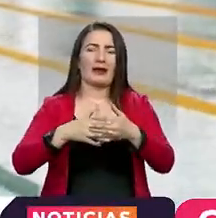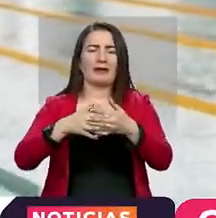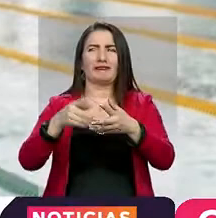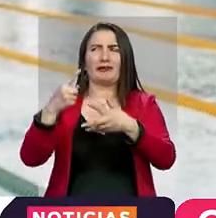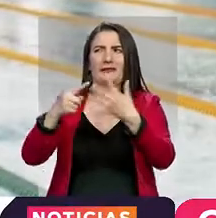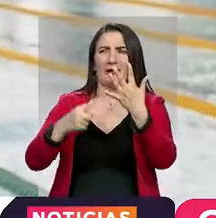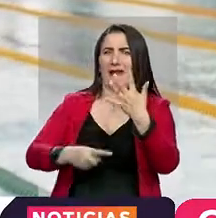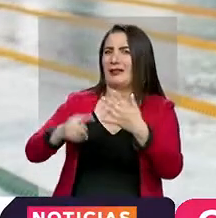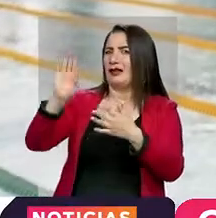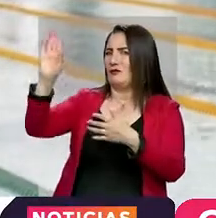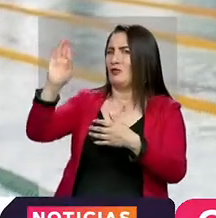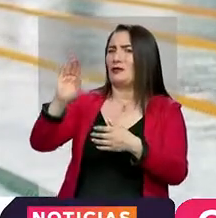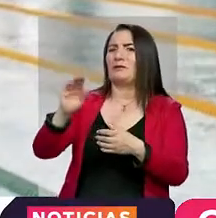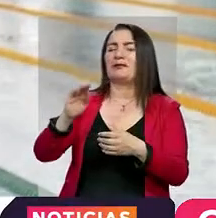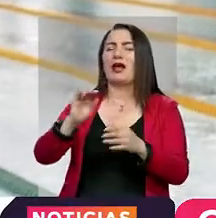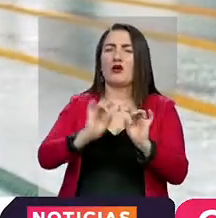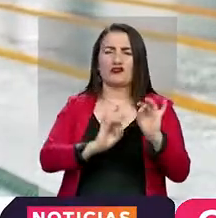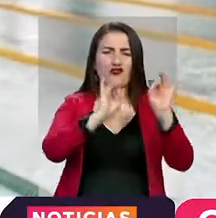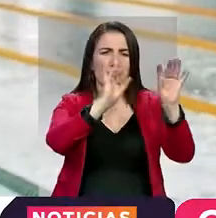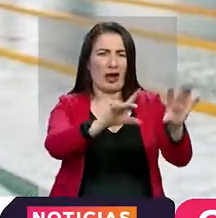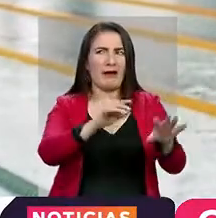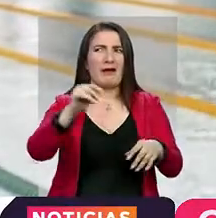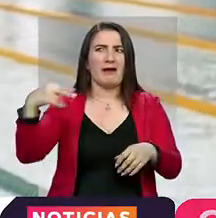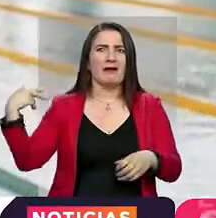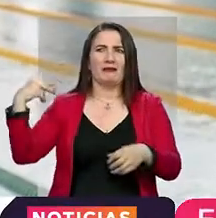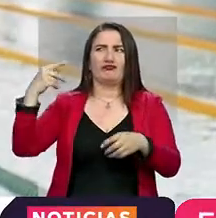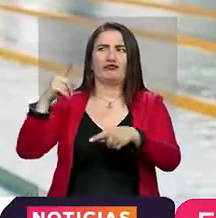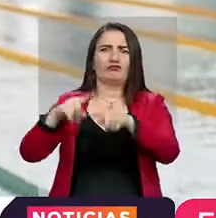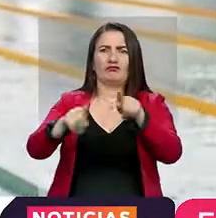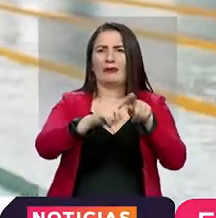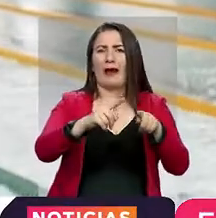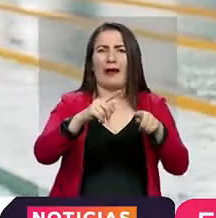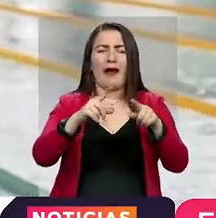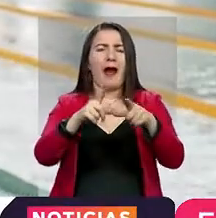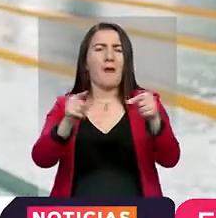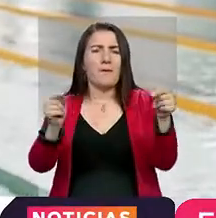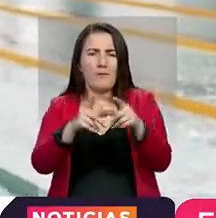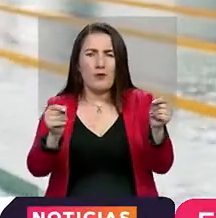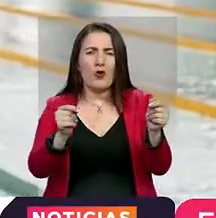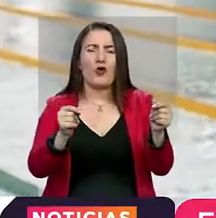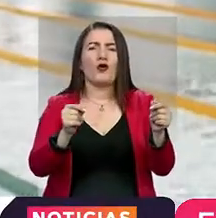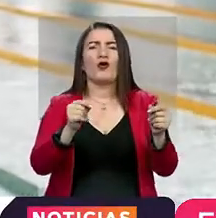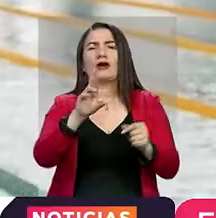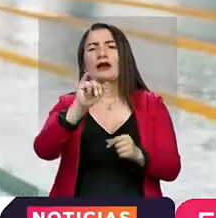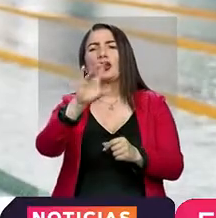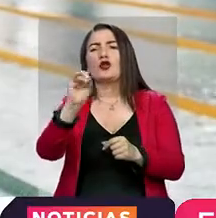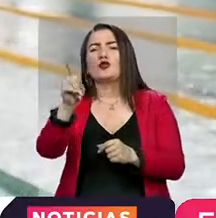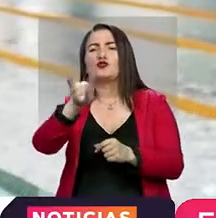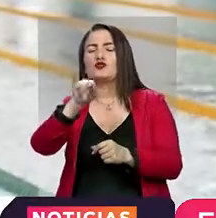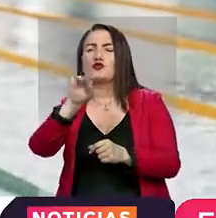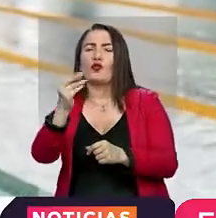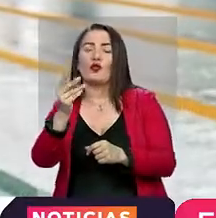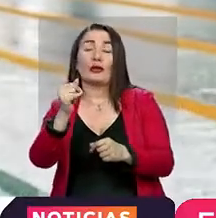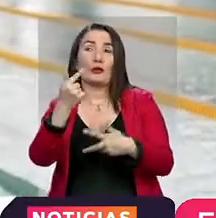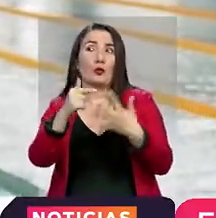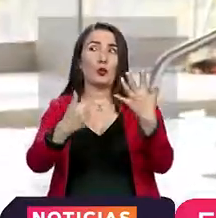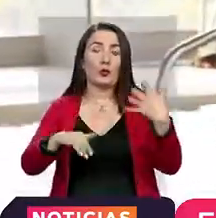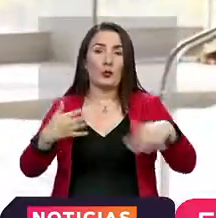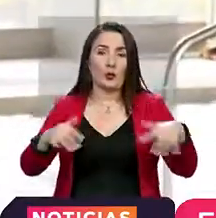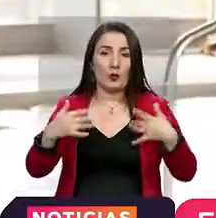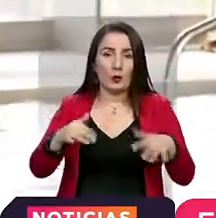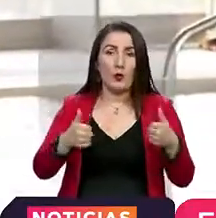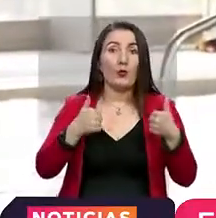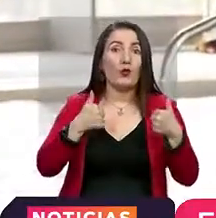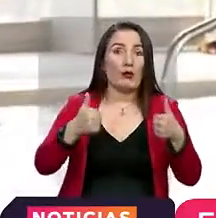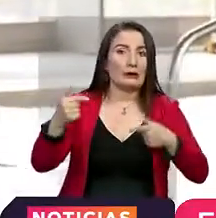Murphy, tenemos los australianos, tenemos los japoneses, Ryosuke, no, hay deportistas muy